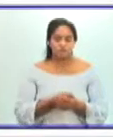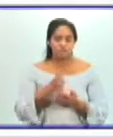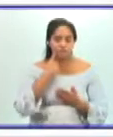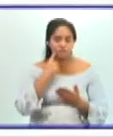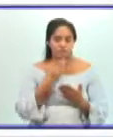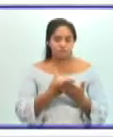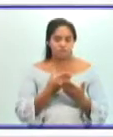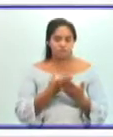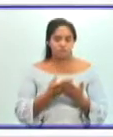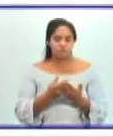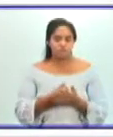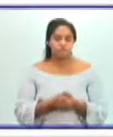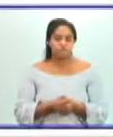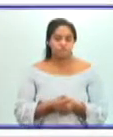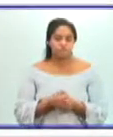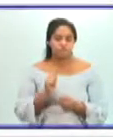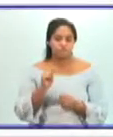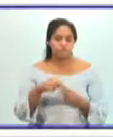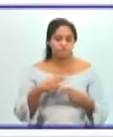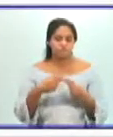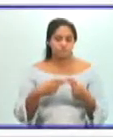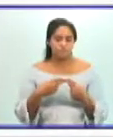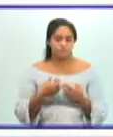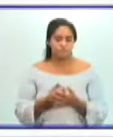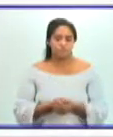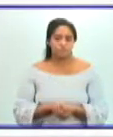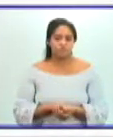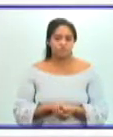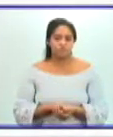la que tú debes haber realizado.